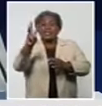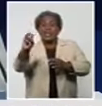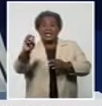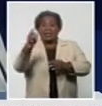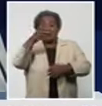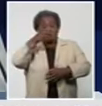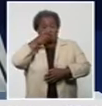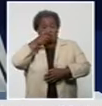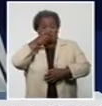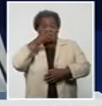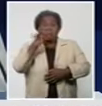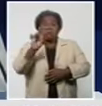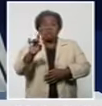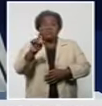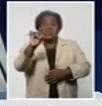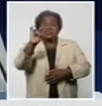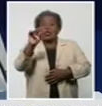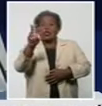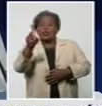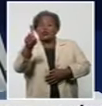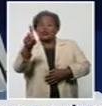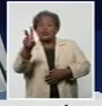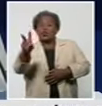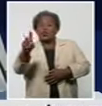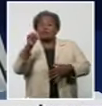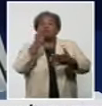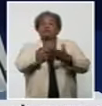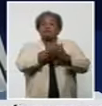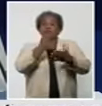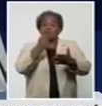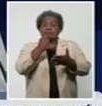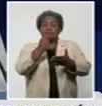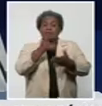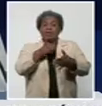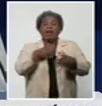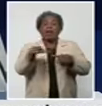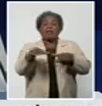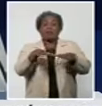sospechosos 612 y confirmados, o sea, activos